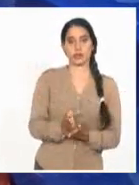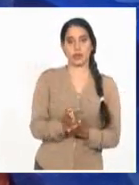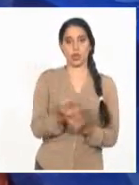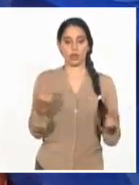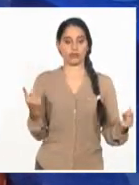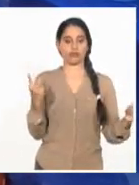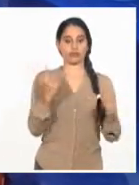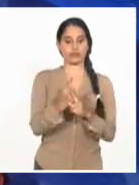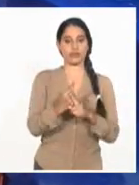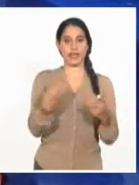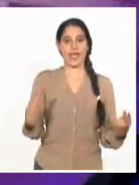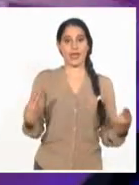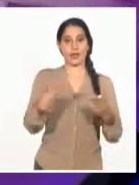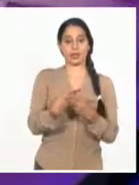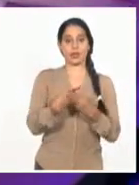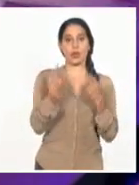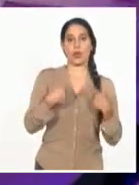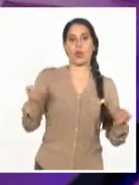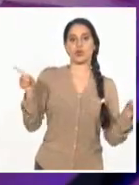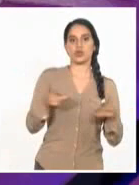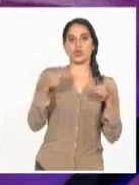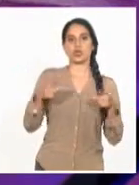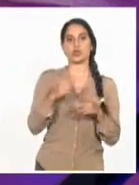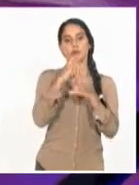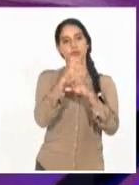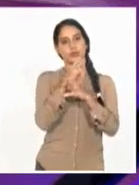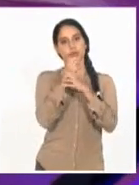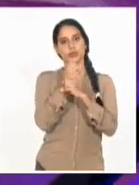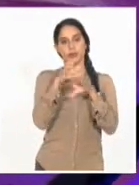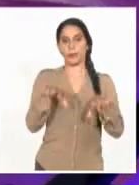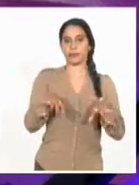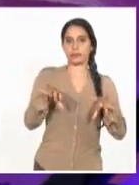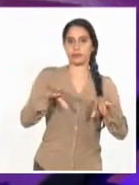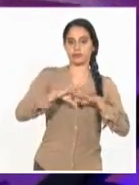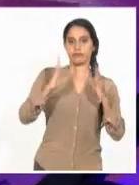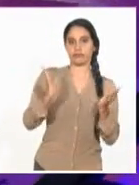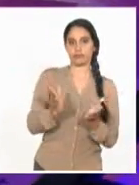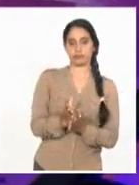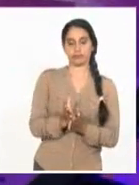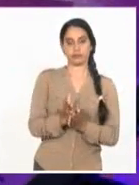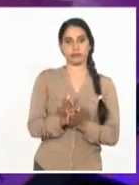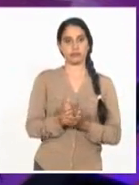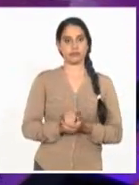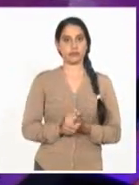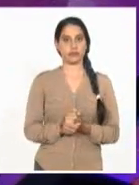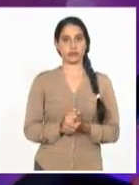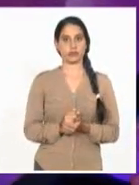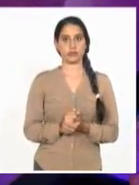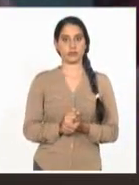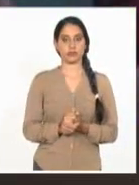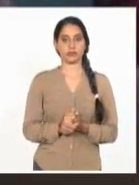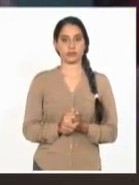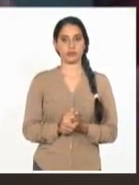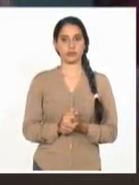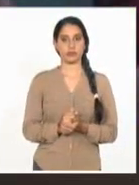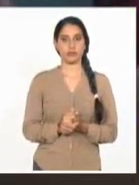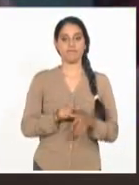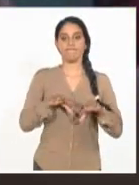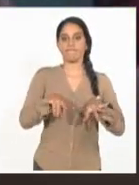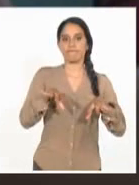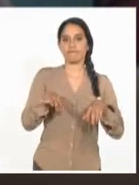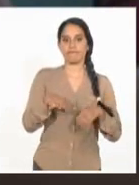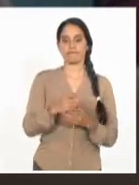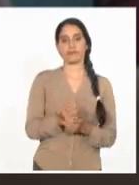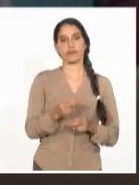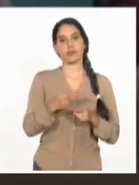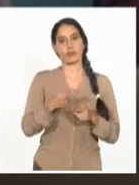además un concierto dibujado con la participación del trompetista Michael González y la interpretación del pianista belga